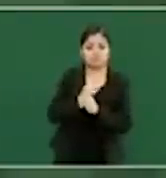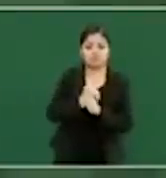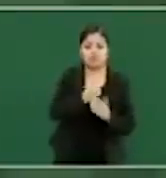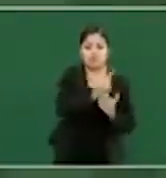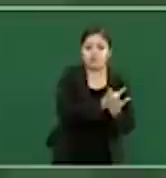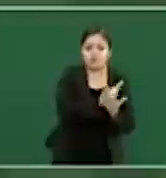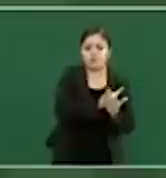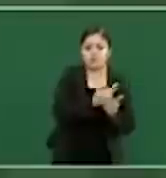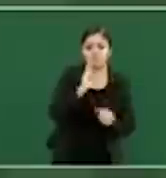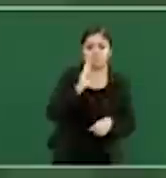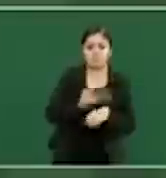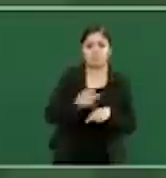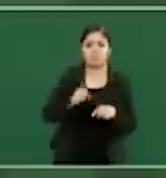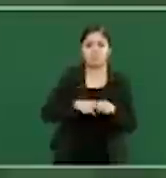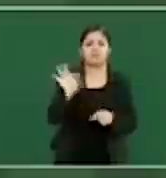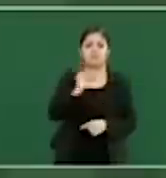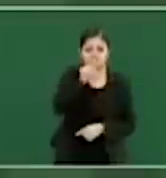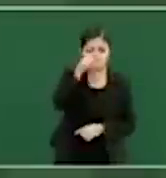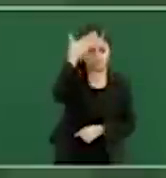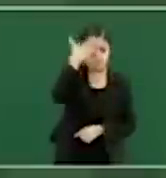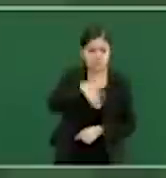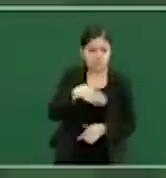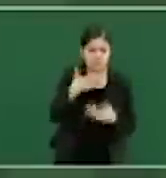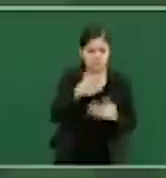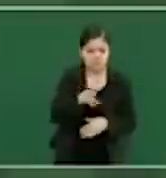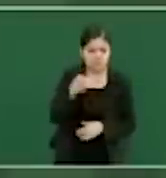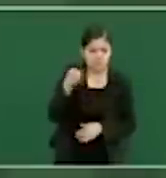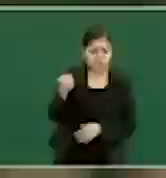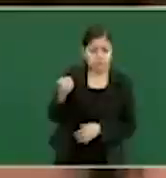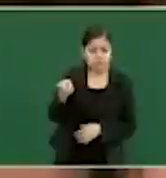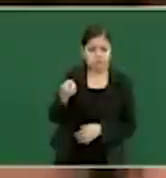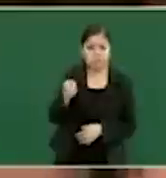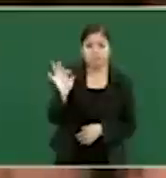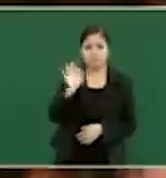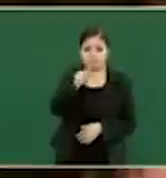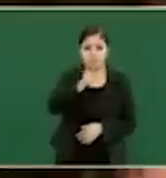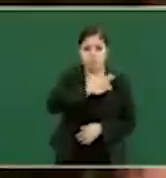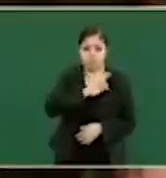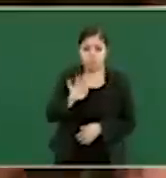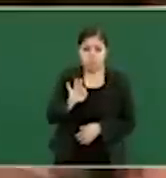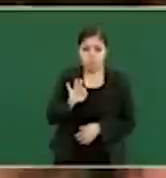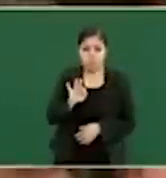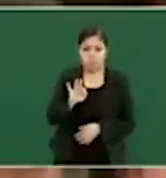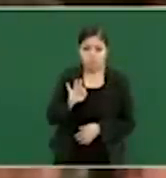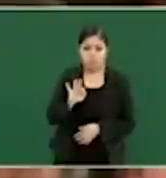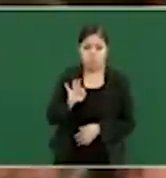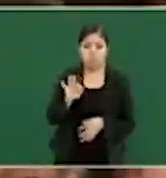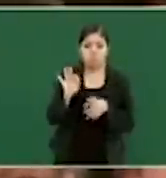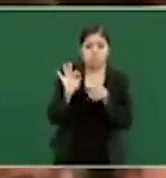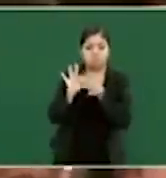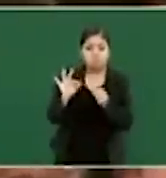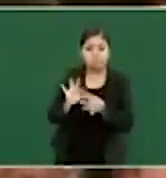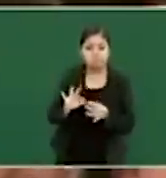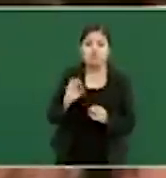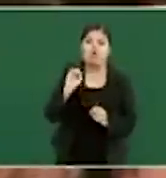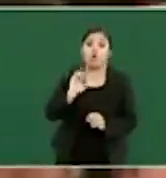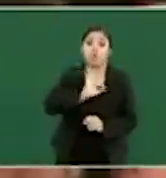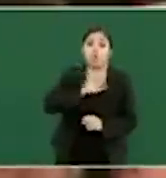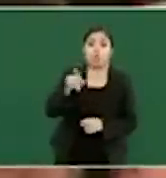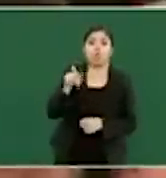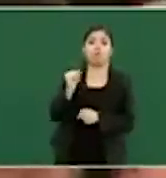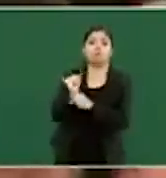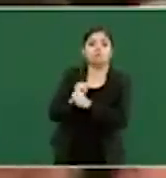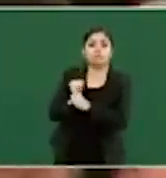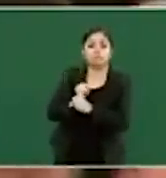Si usted en la presidencia tiene conocimiento de este caso y si podría abrirse, hay la posibilidad de que se abra una investigación